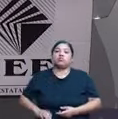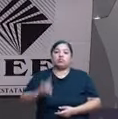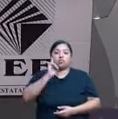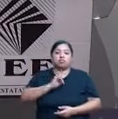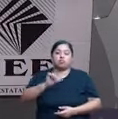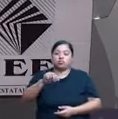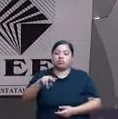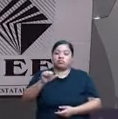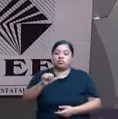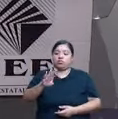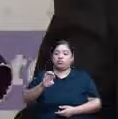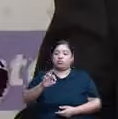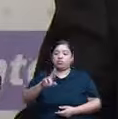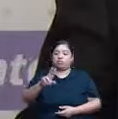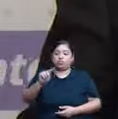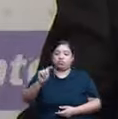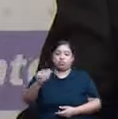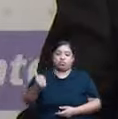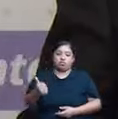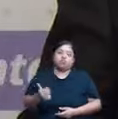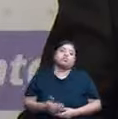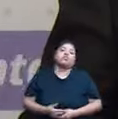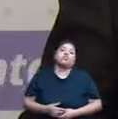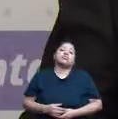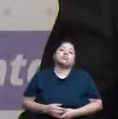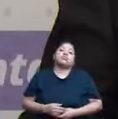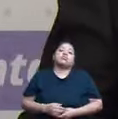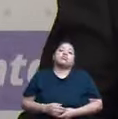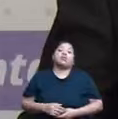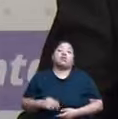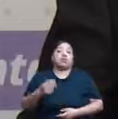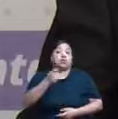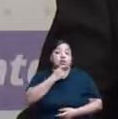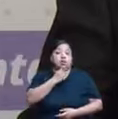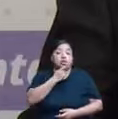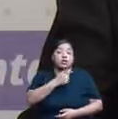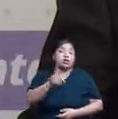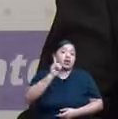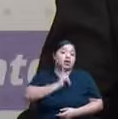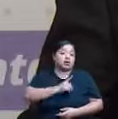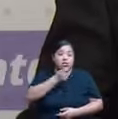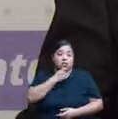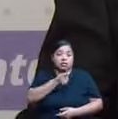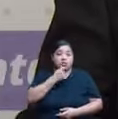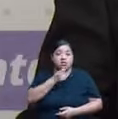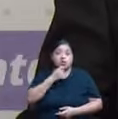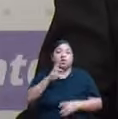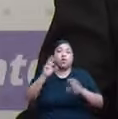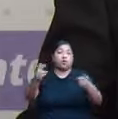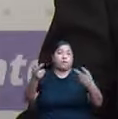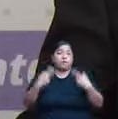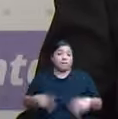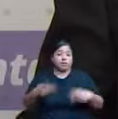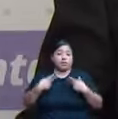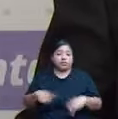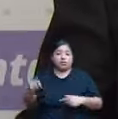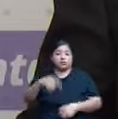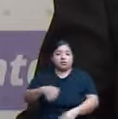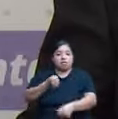Díaz Gutiérrez tiene la palabra. Hoy no podemos permitir que ninguna niña, ningún niño, ni ninguna persona